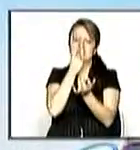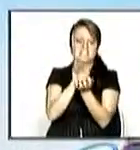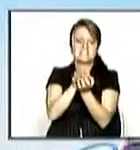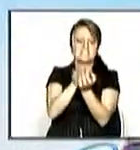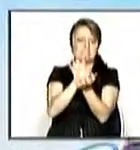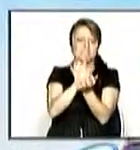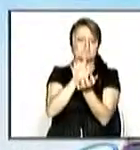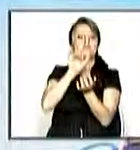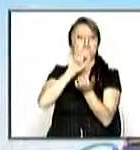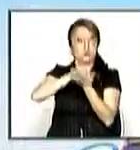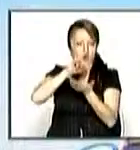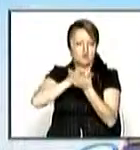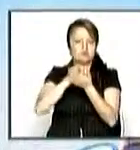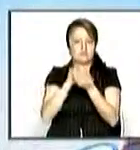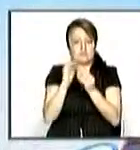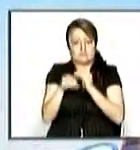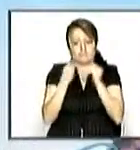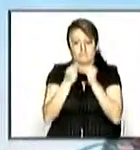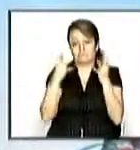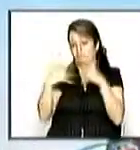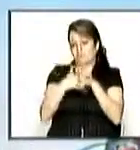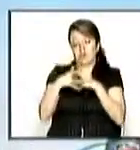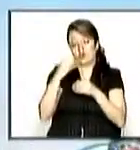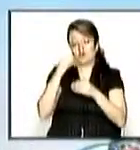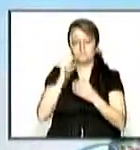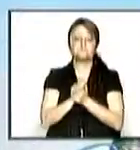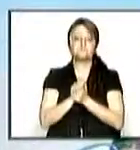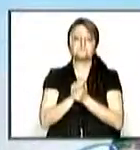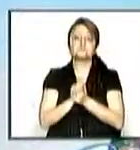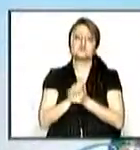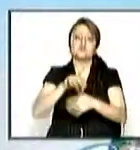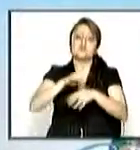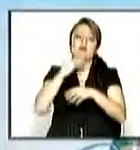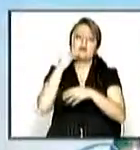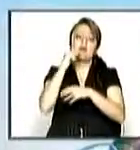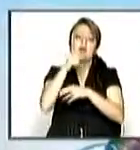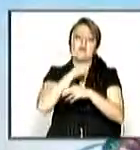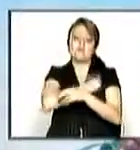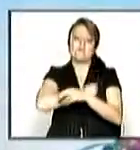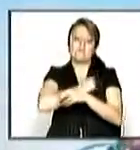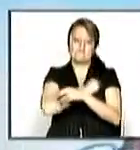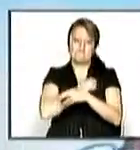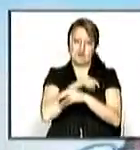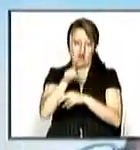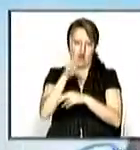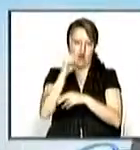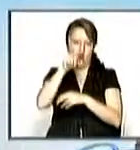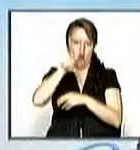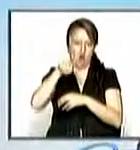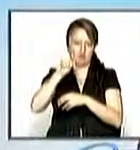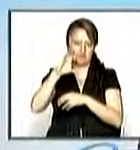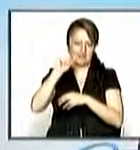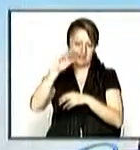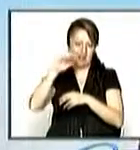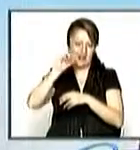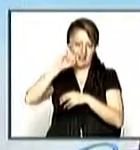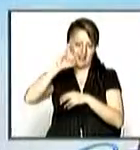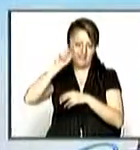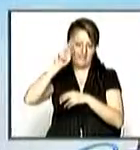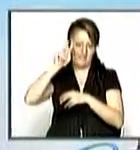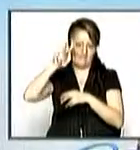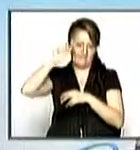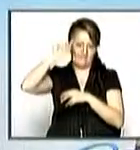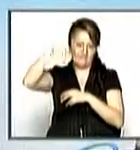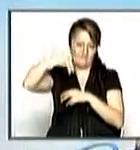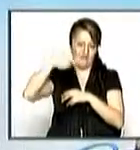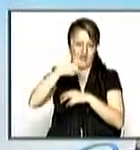hace parte del cuerpo humano. Doctora Adriana Maya García, doctor Oscar Iván Grajales, muchas gracias por estar con nosotros y bienvenidos a Conexión